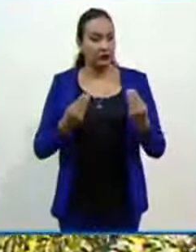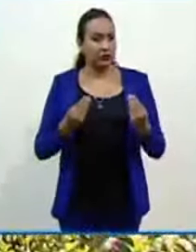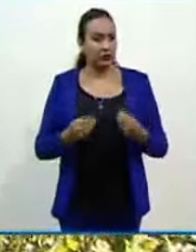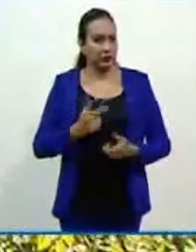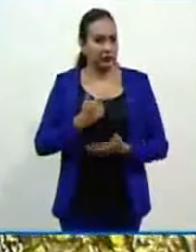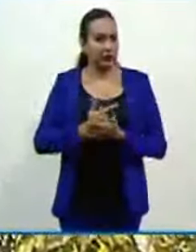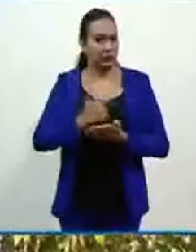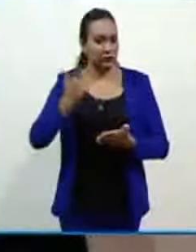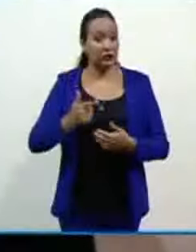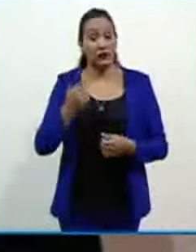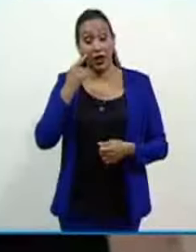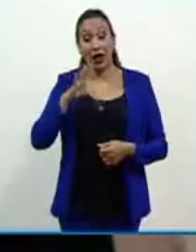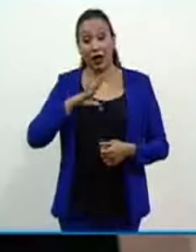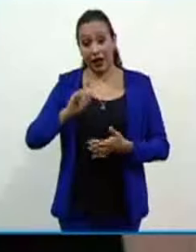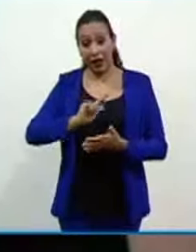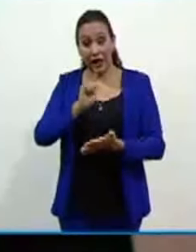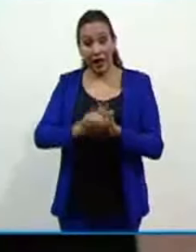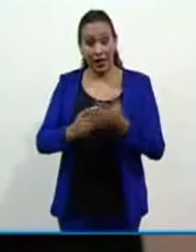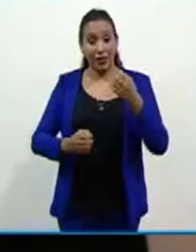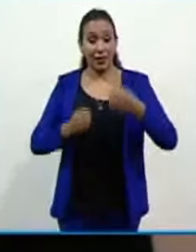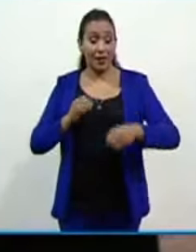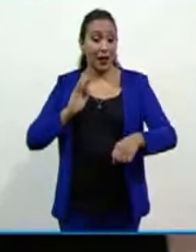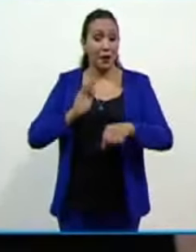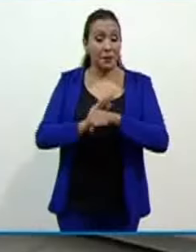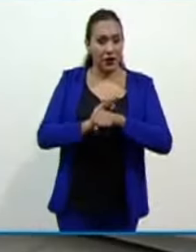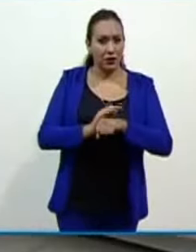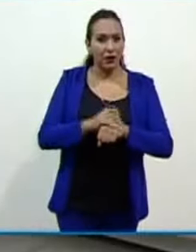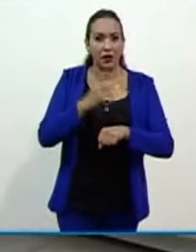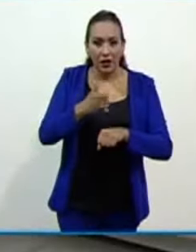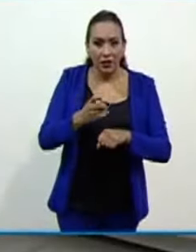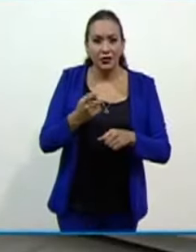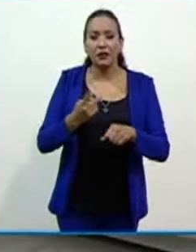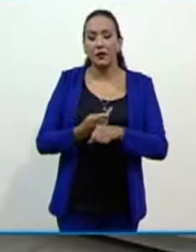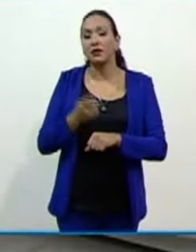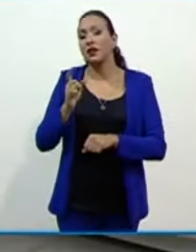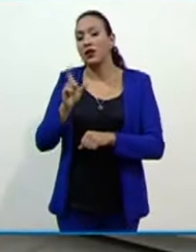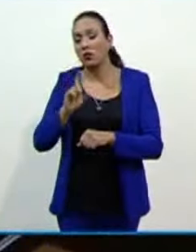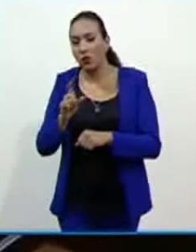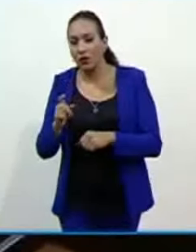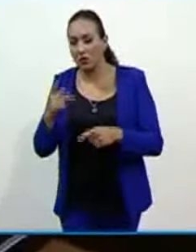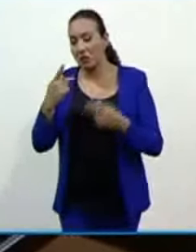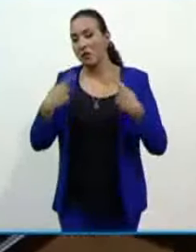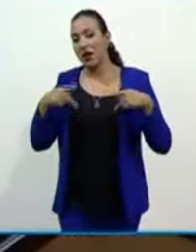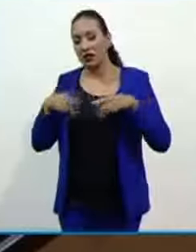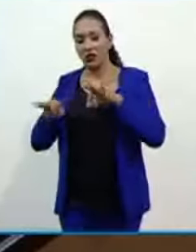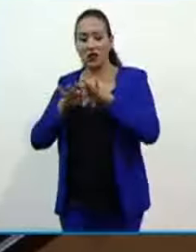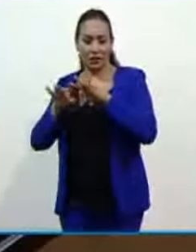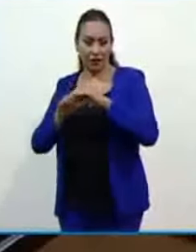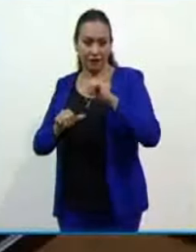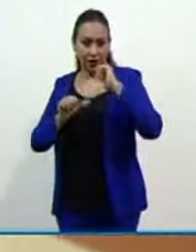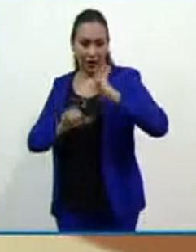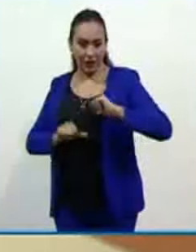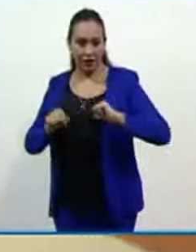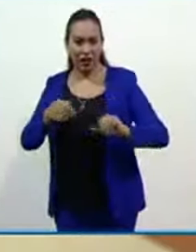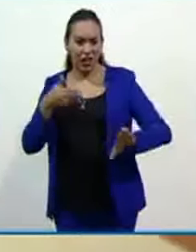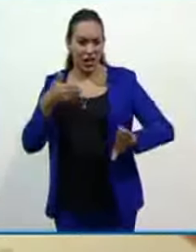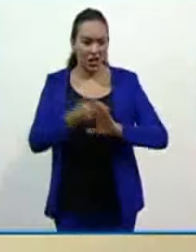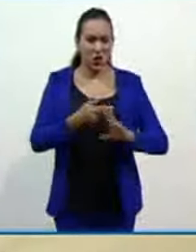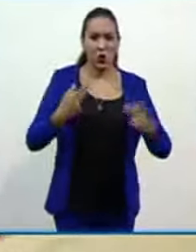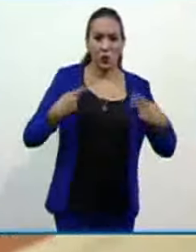acuerdo con la Ley de Amparo tiene como consecuencia legal la separación del cargo de la autoridad responsable de la violación.